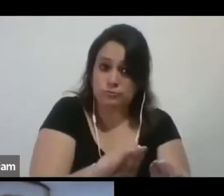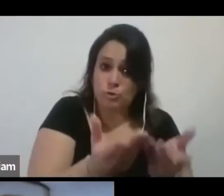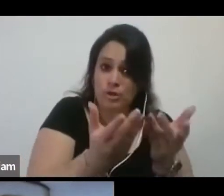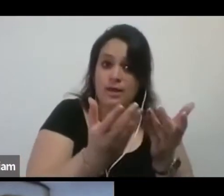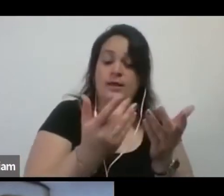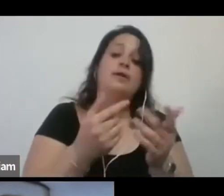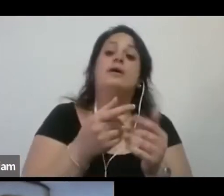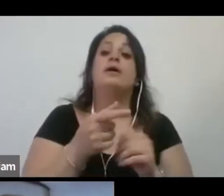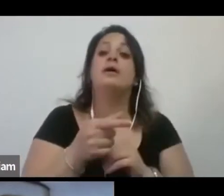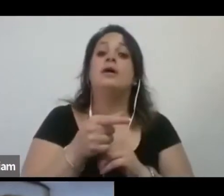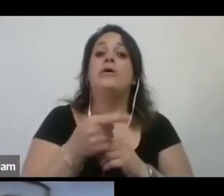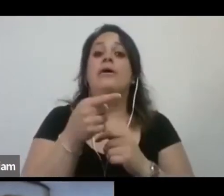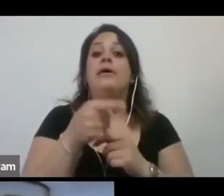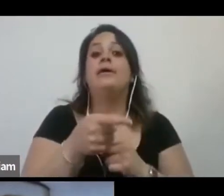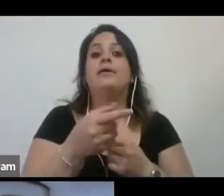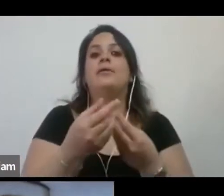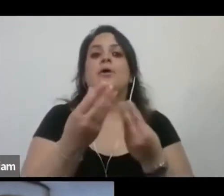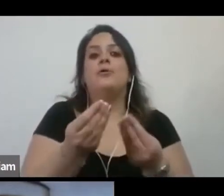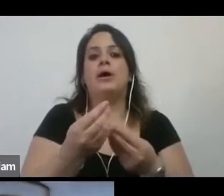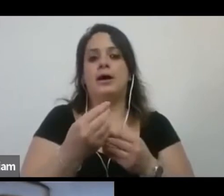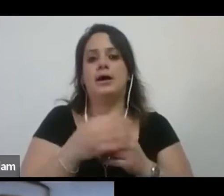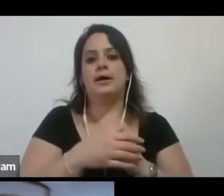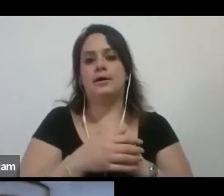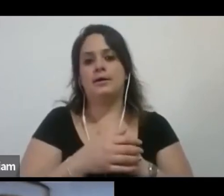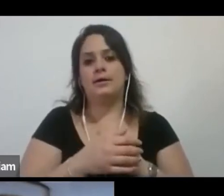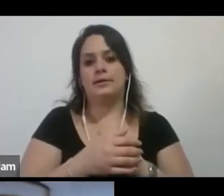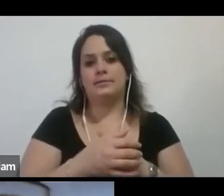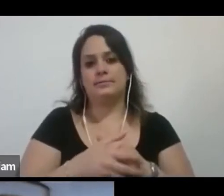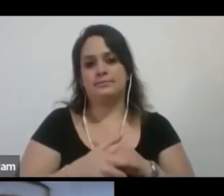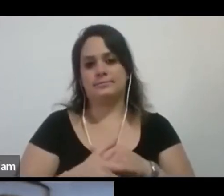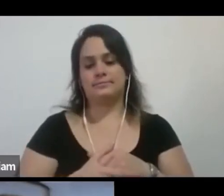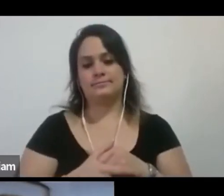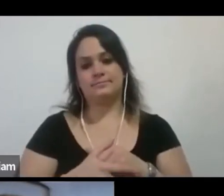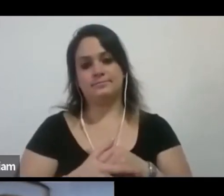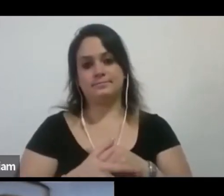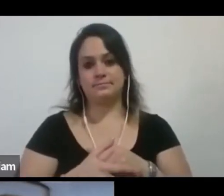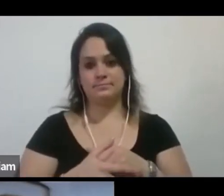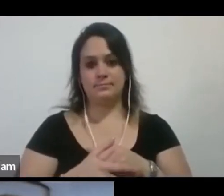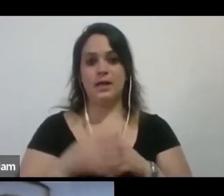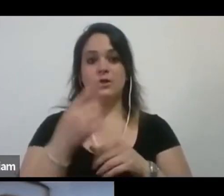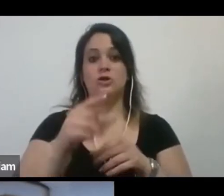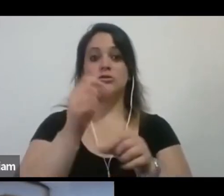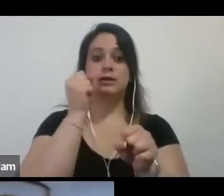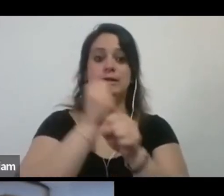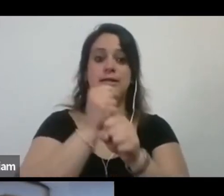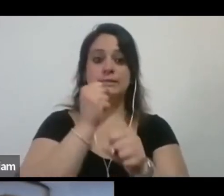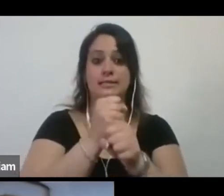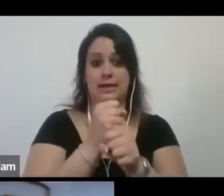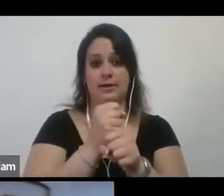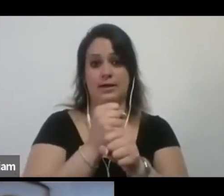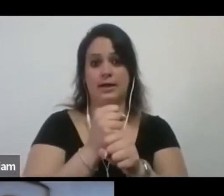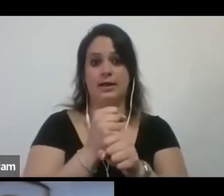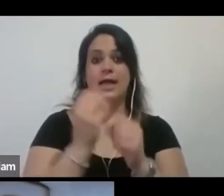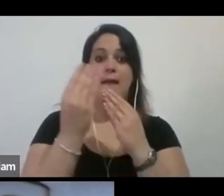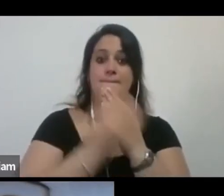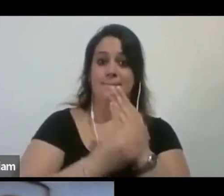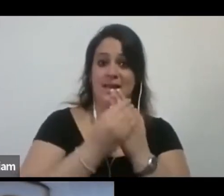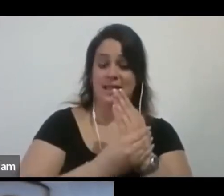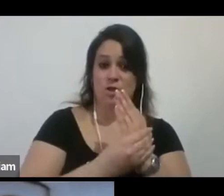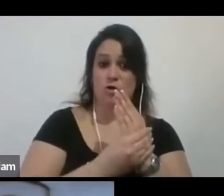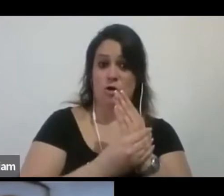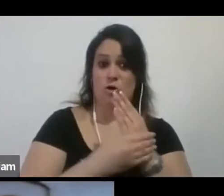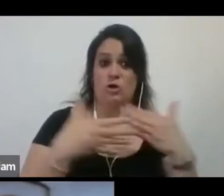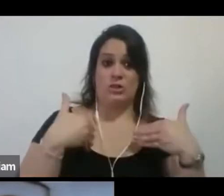o conveniados con los CEOs de la provincia. Es decir, que trabajamos el Ministerio de Desarrollo y de